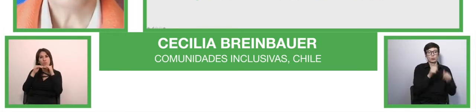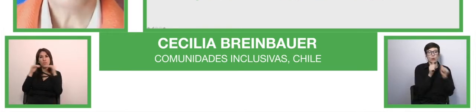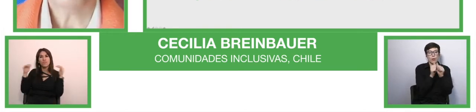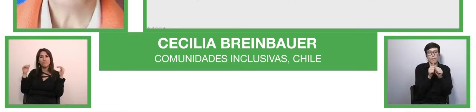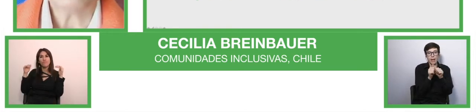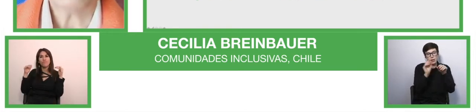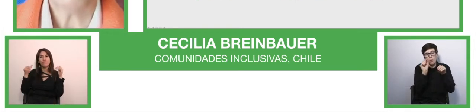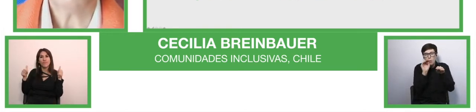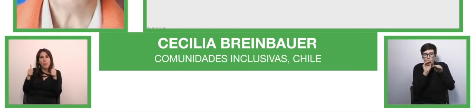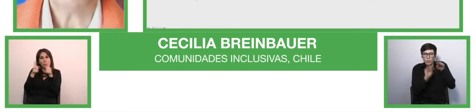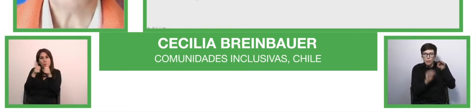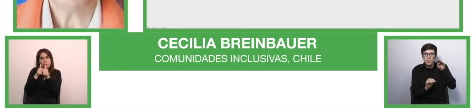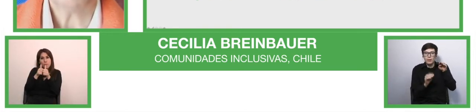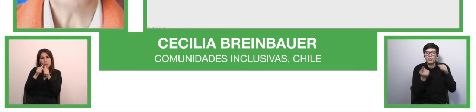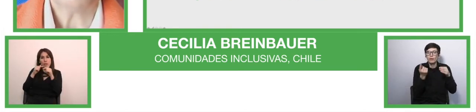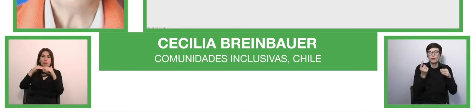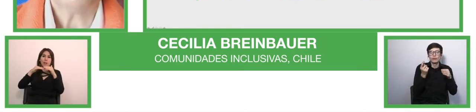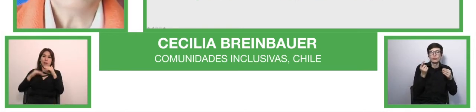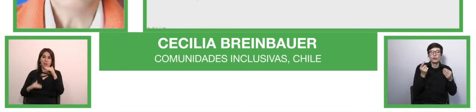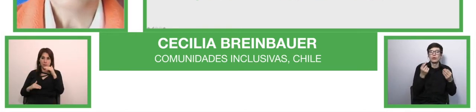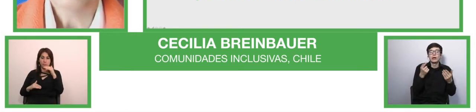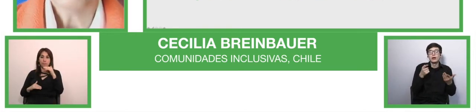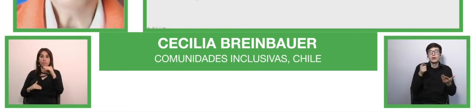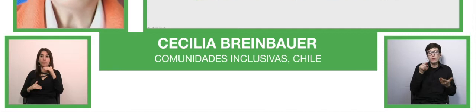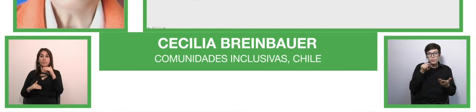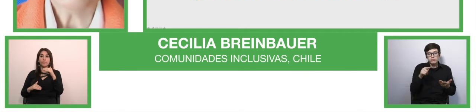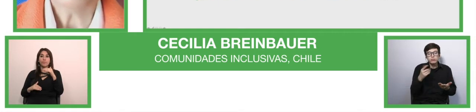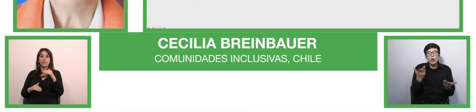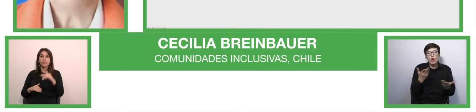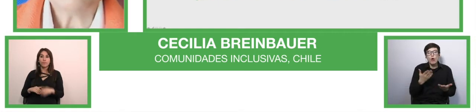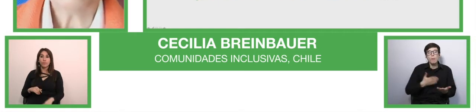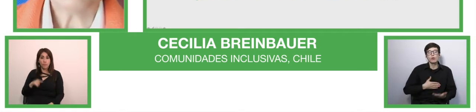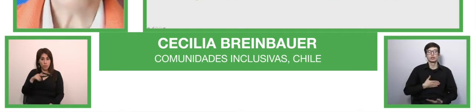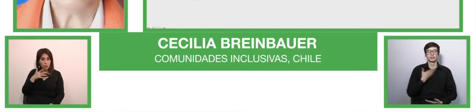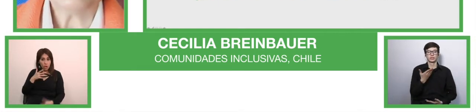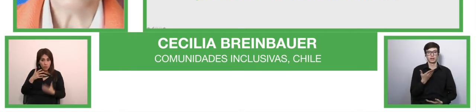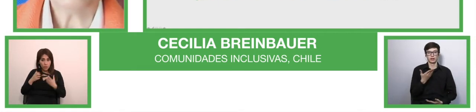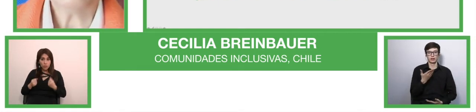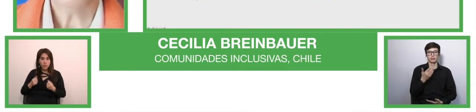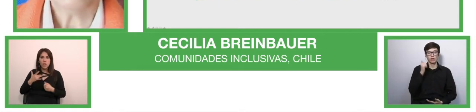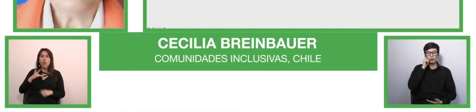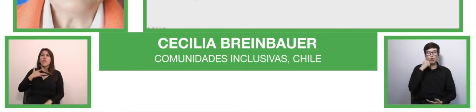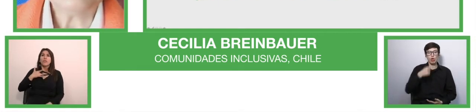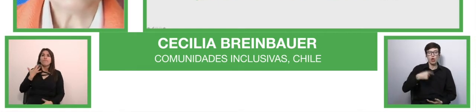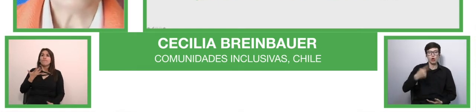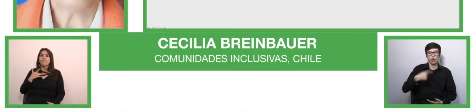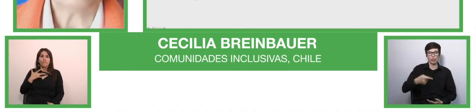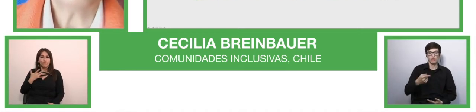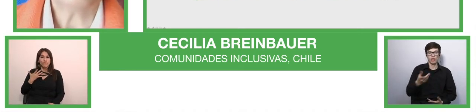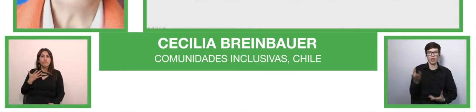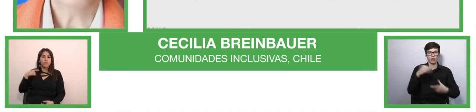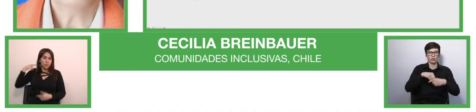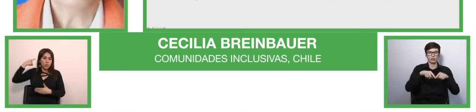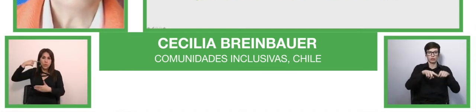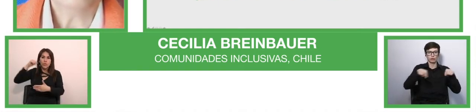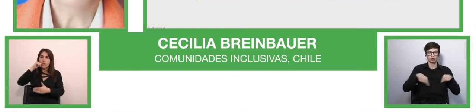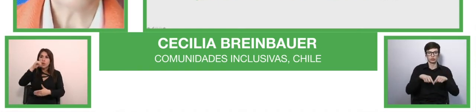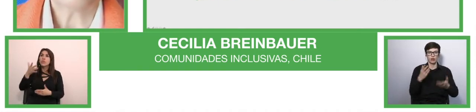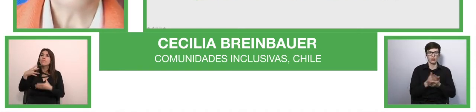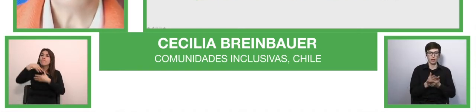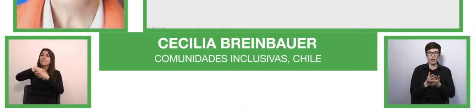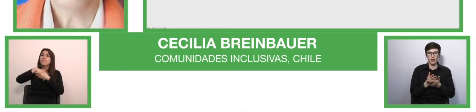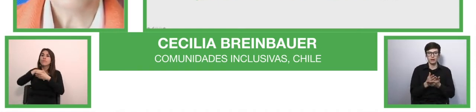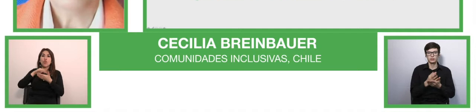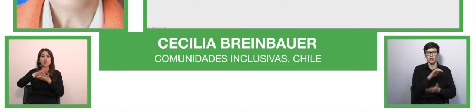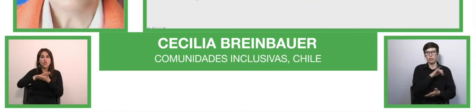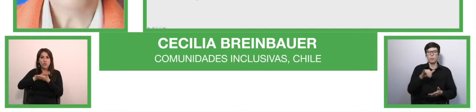estándar o más cómo serán las vivencias cotidianas en las salas de clases en